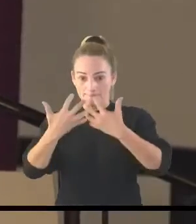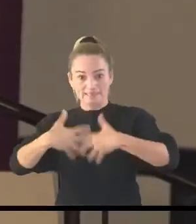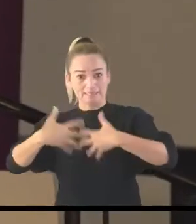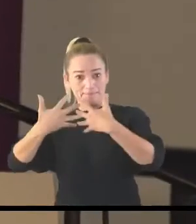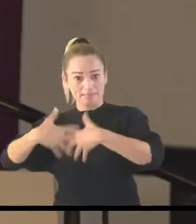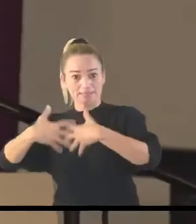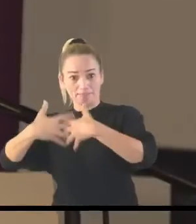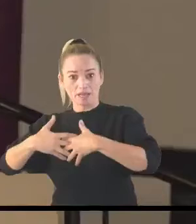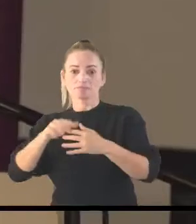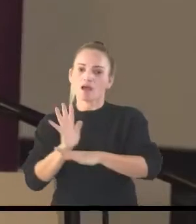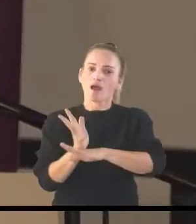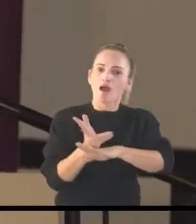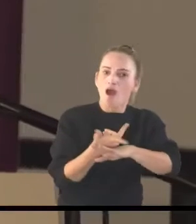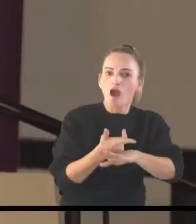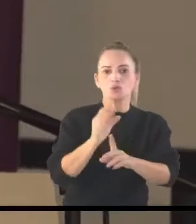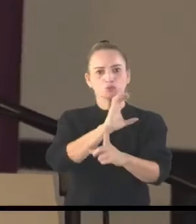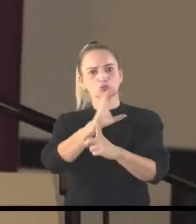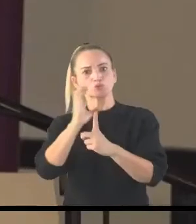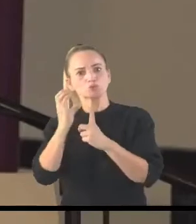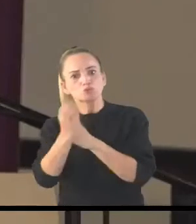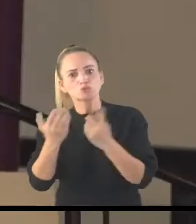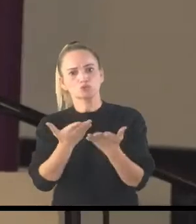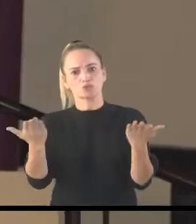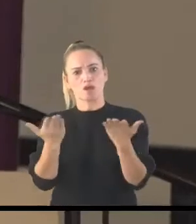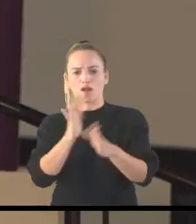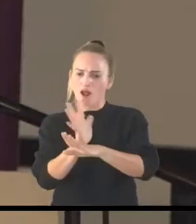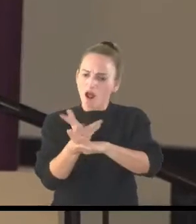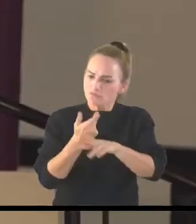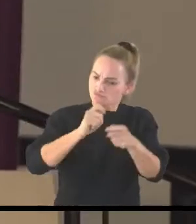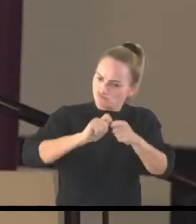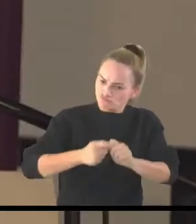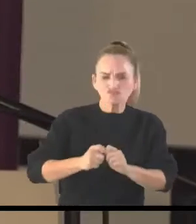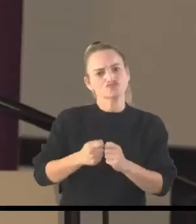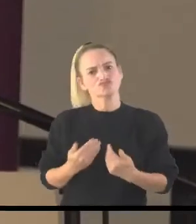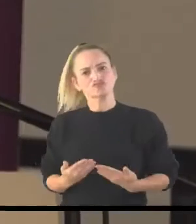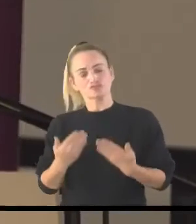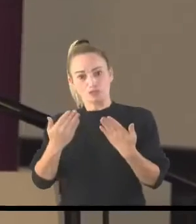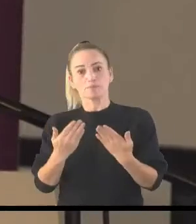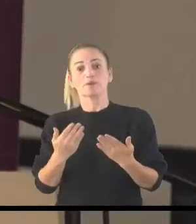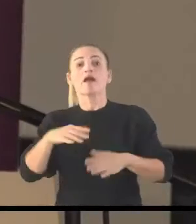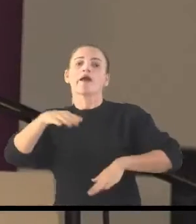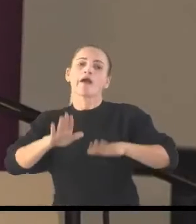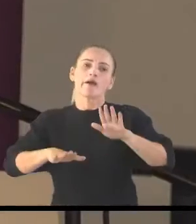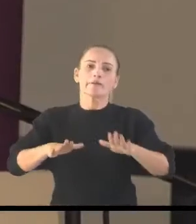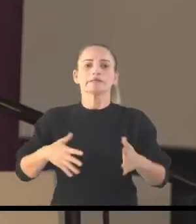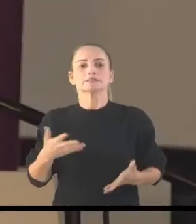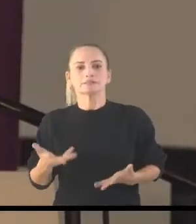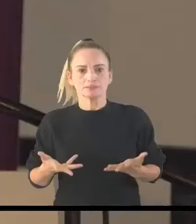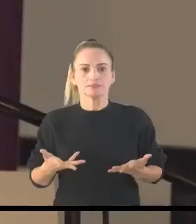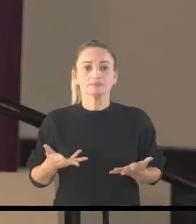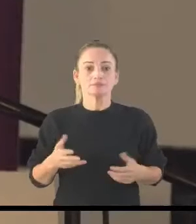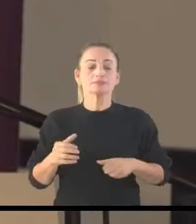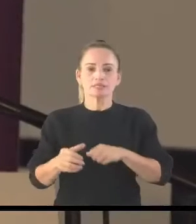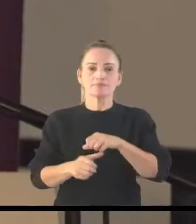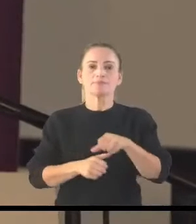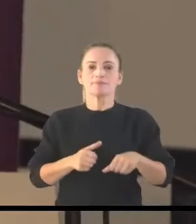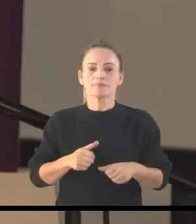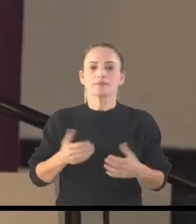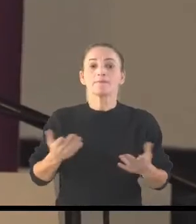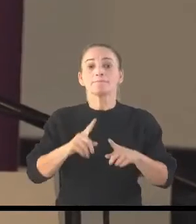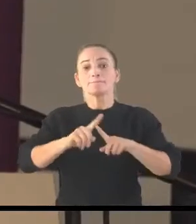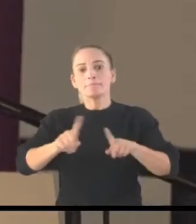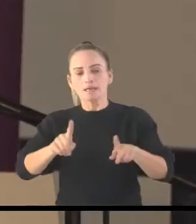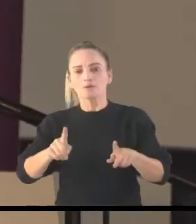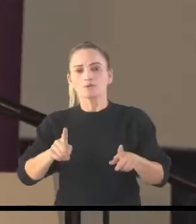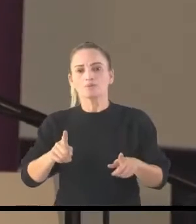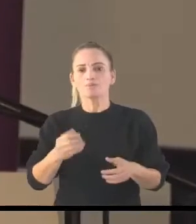industria, somos arte, somos cultura, somos artesanía, y a veces nosotros no nos la creemos, pero